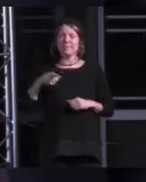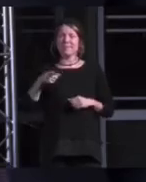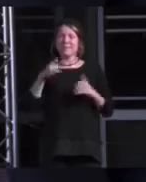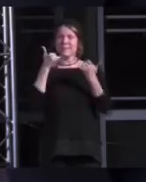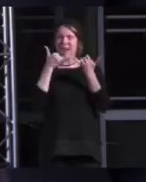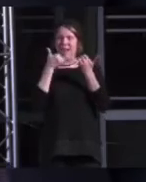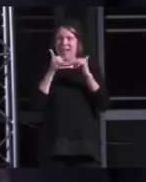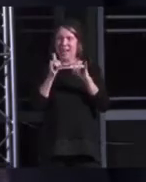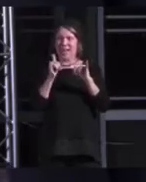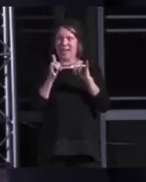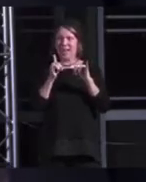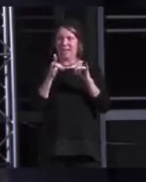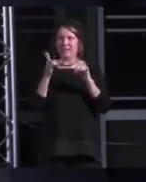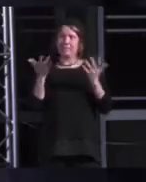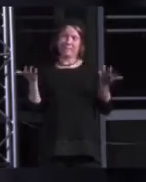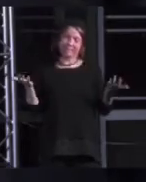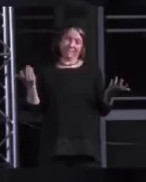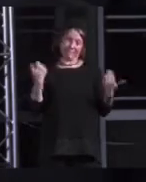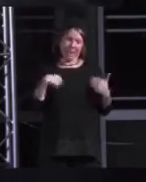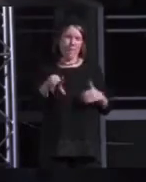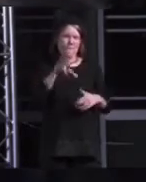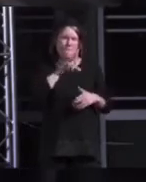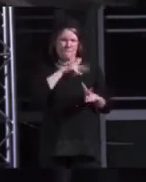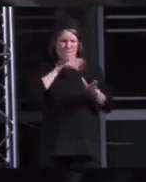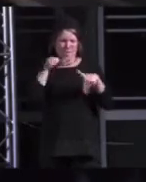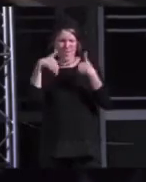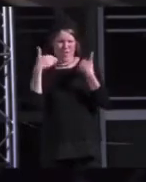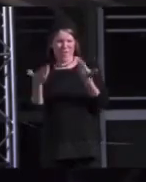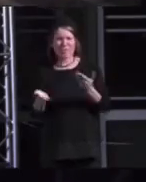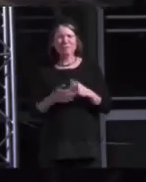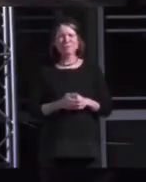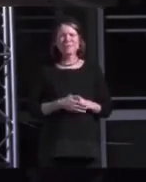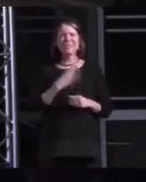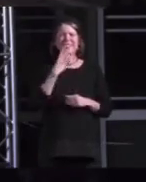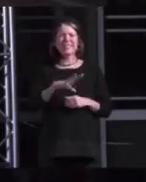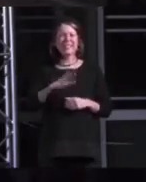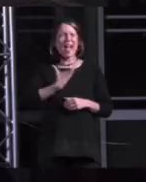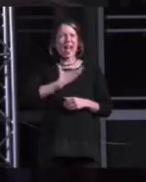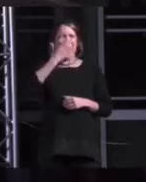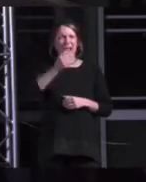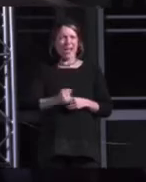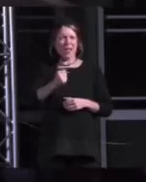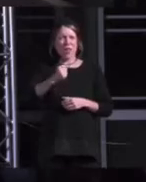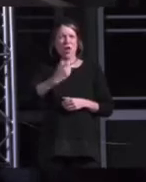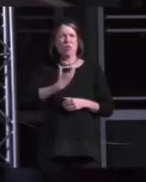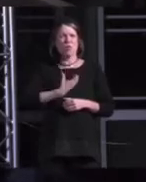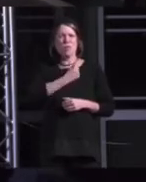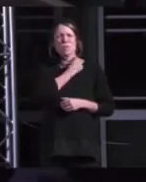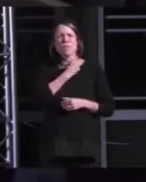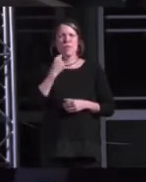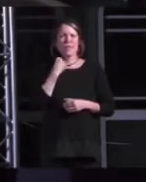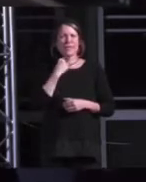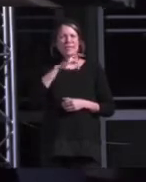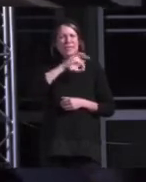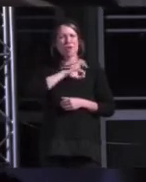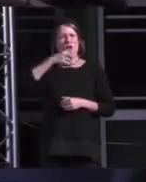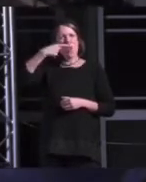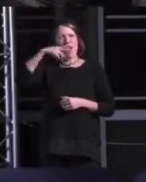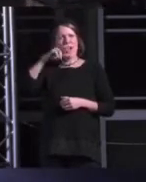y es el encargado, ya lo he hecho, de entregar el Premio Grada al Deporte, el alcalde del Ayuntamiento de Badajoz, Ignacio